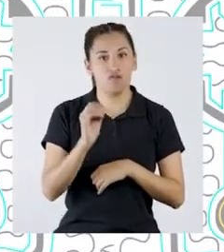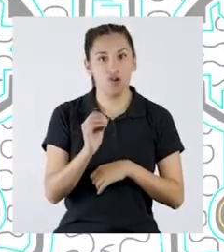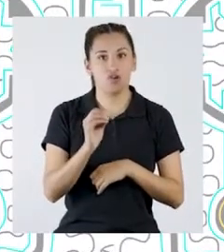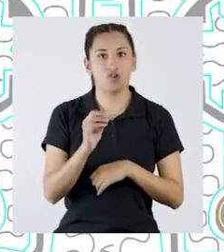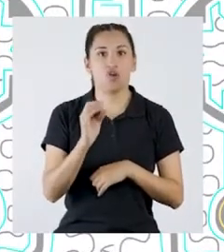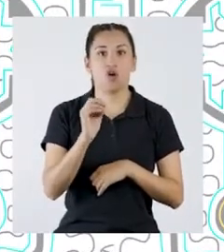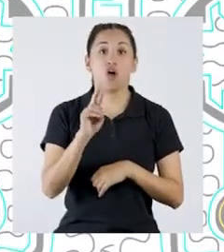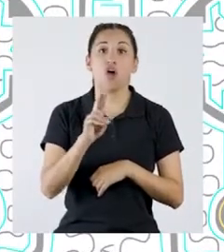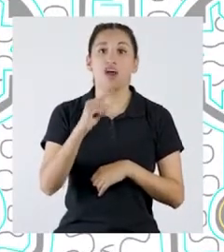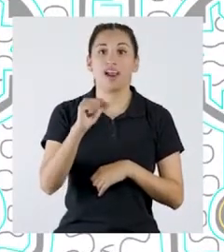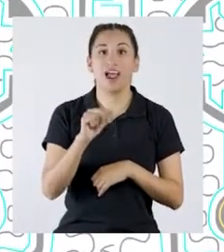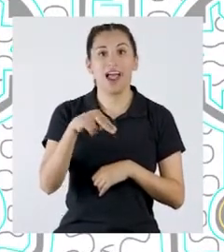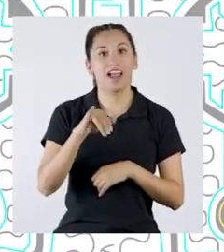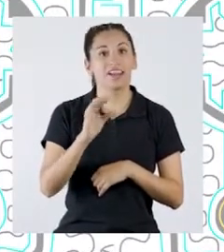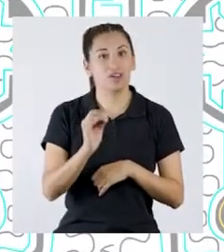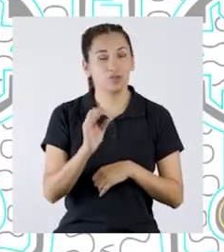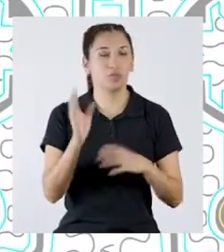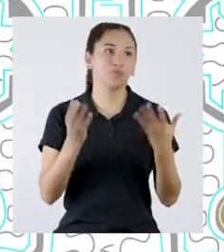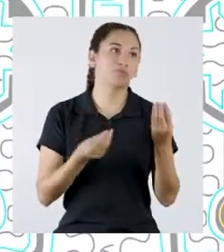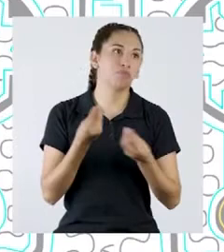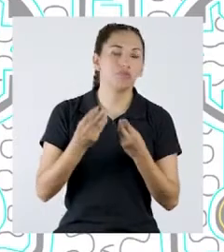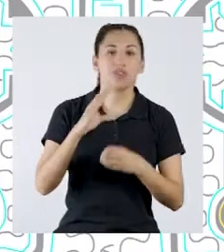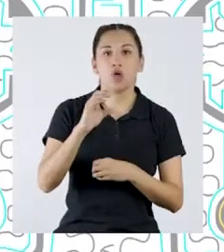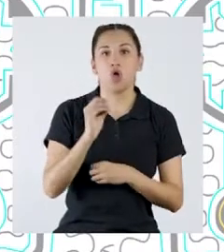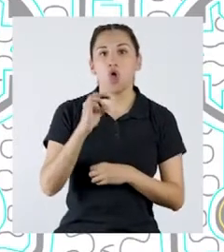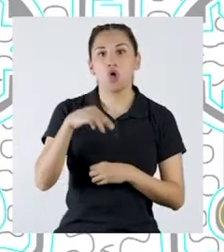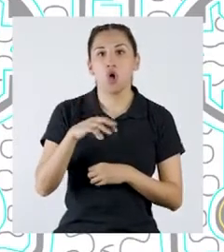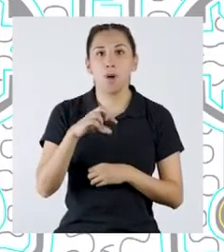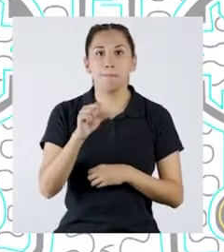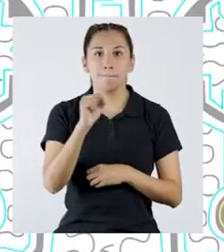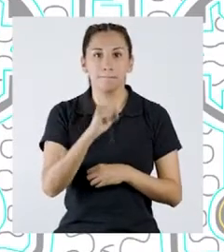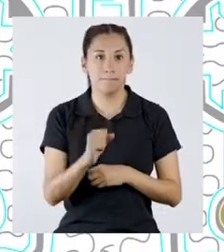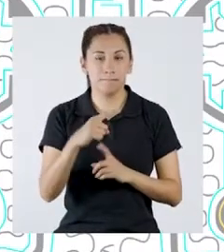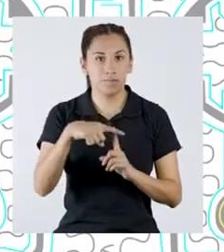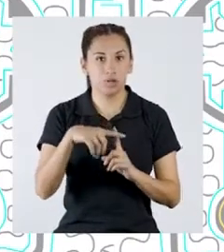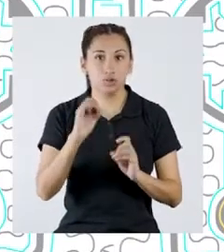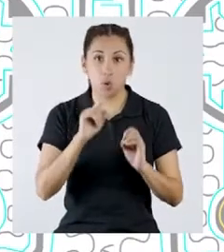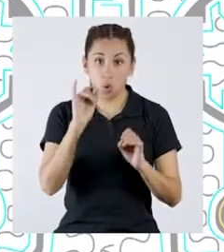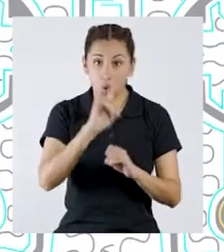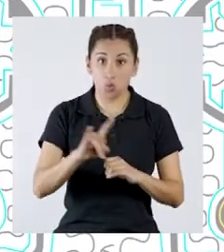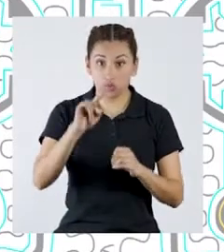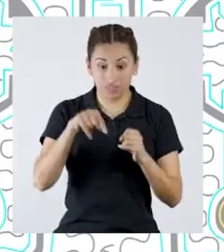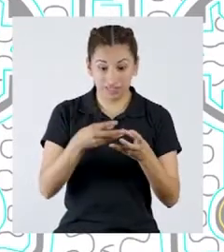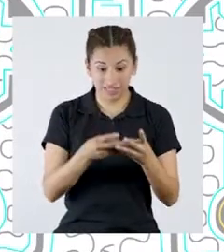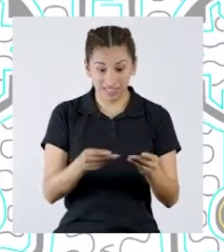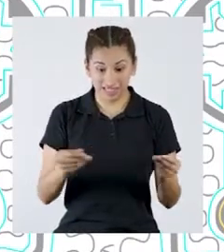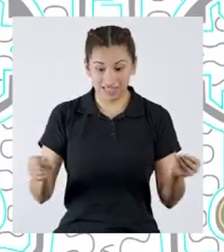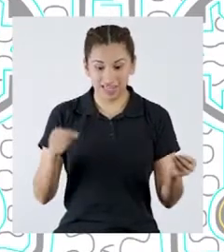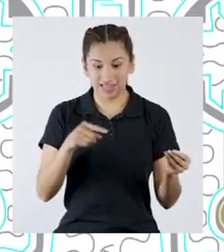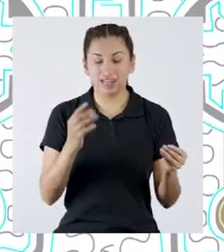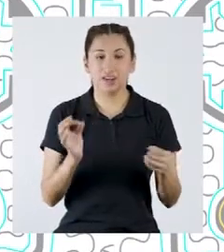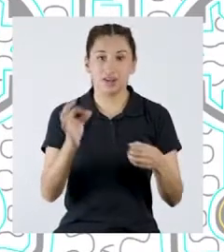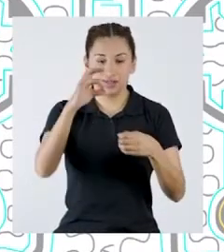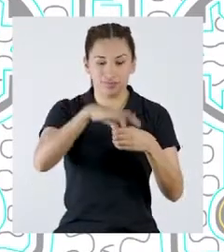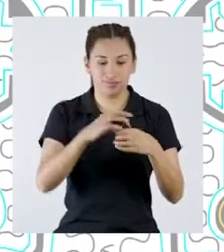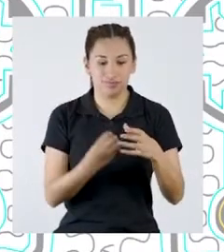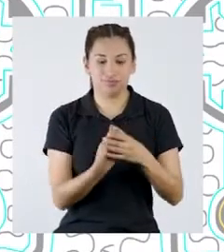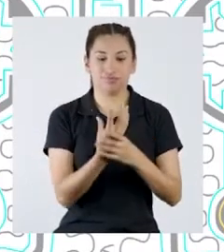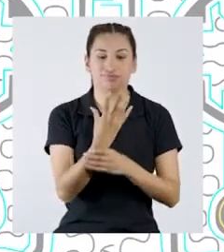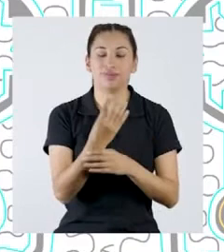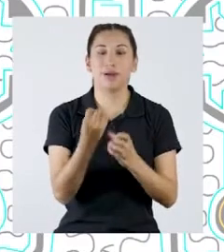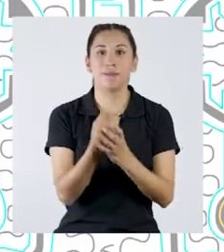el compost. Sí, o usar ese mismo suelo fértil para cultivar